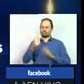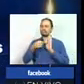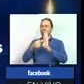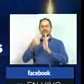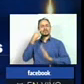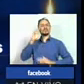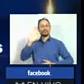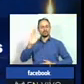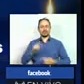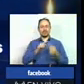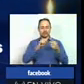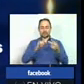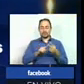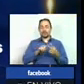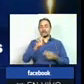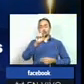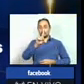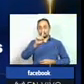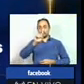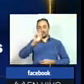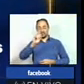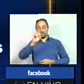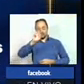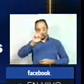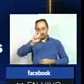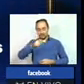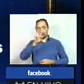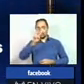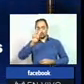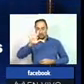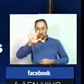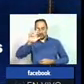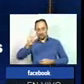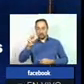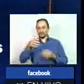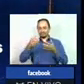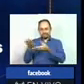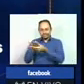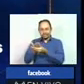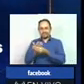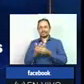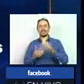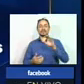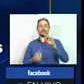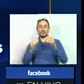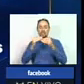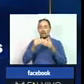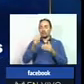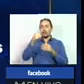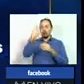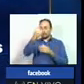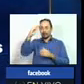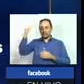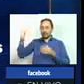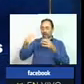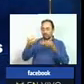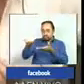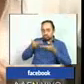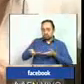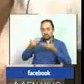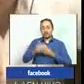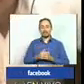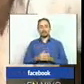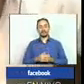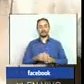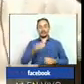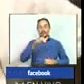experticias, 1.252 documentos, 112 evidencias y 15 asistencias internacionales. El